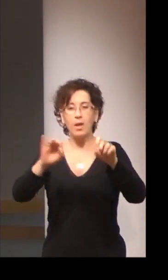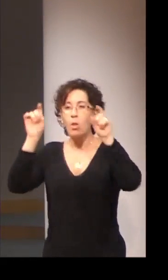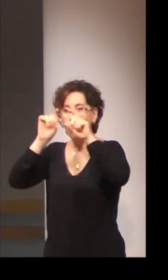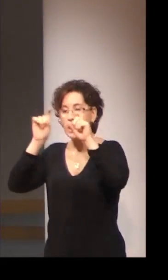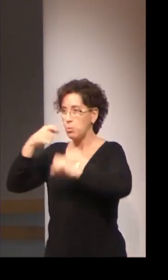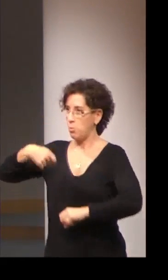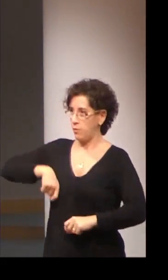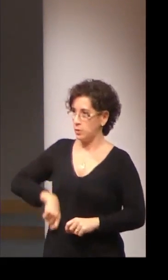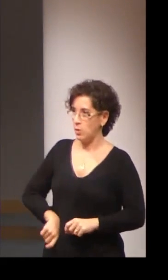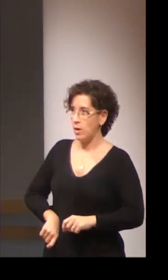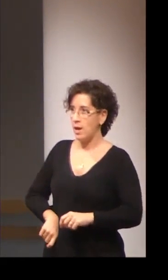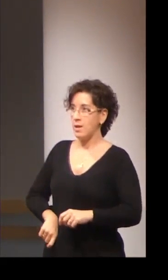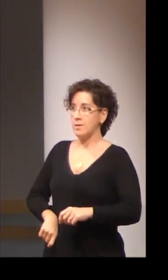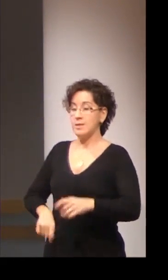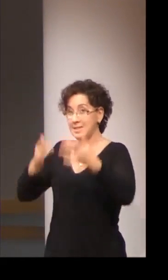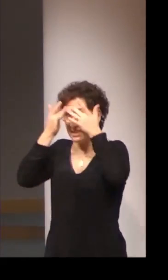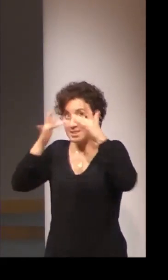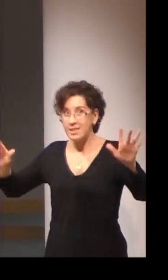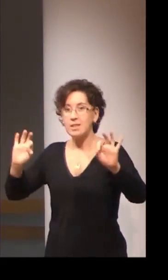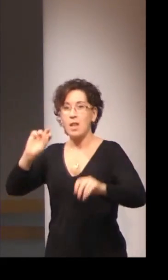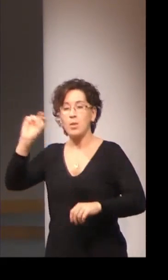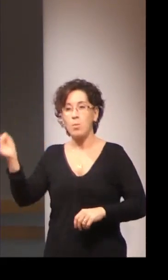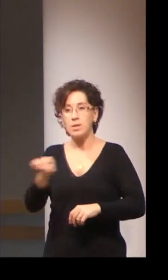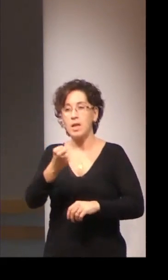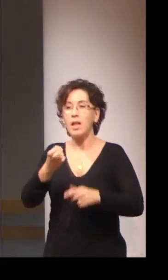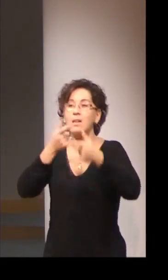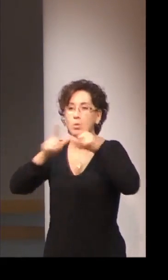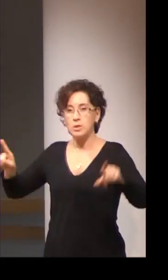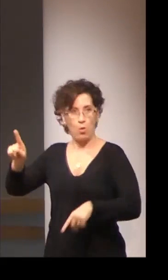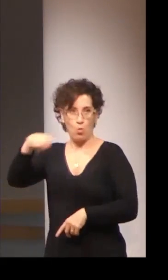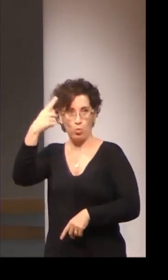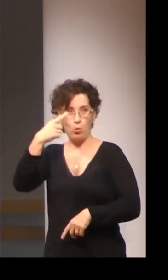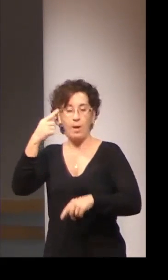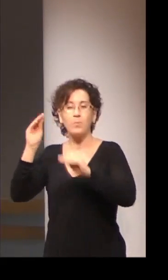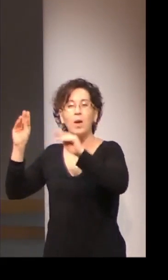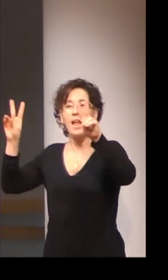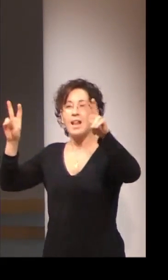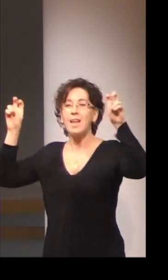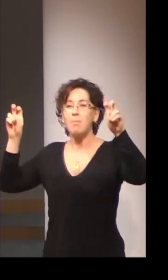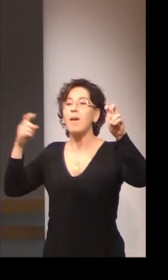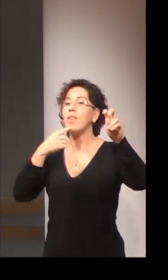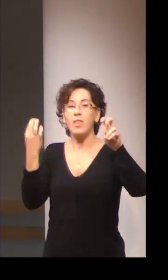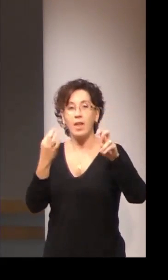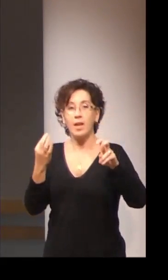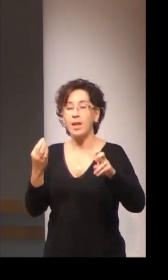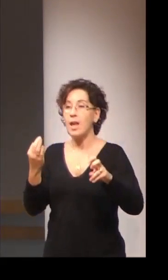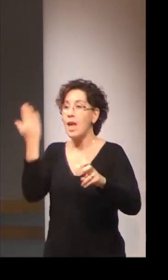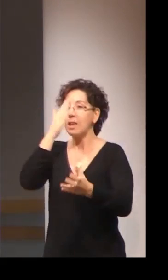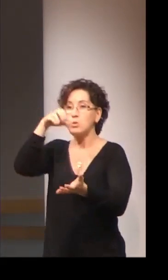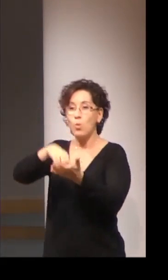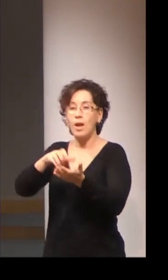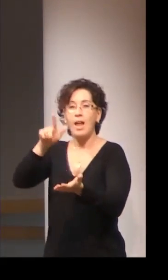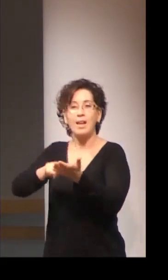I hacia la diversidad lingüística y cultural su lema es todas las lenguas en la escuela